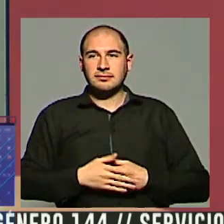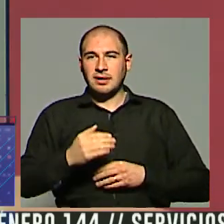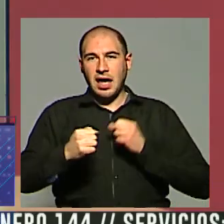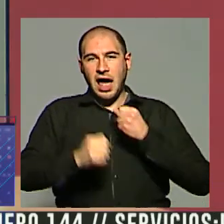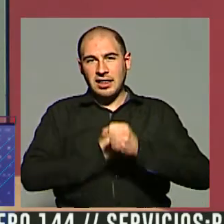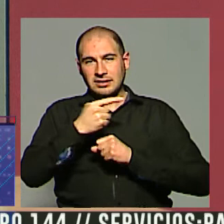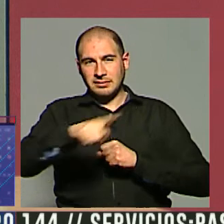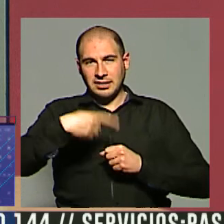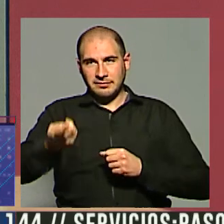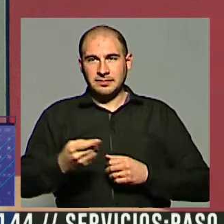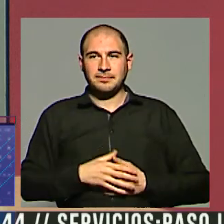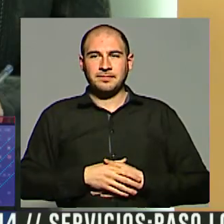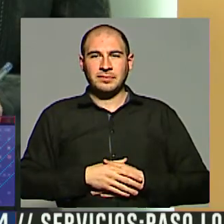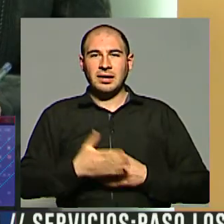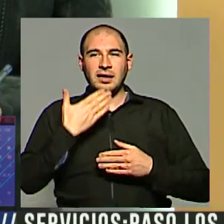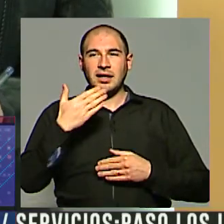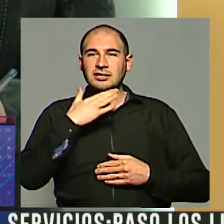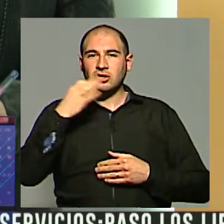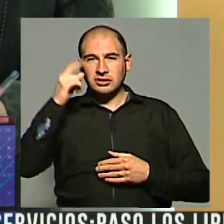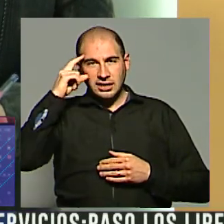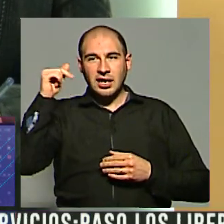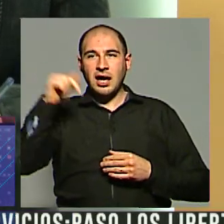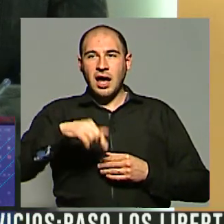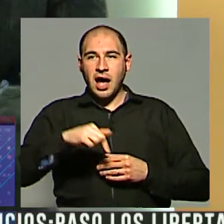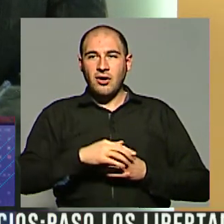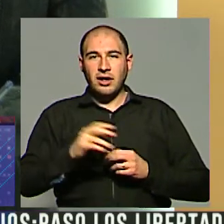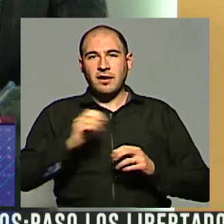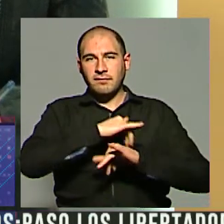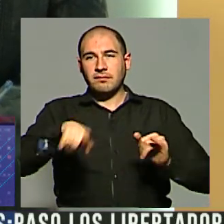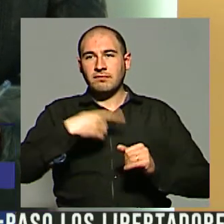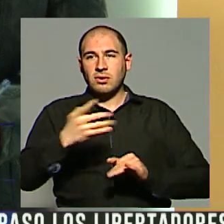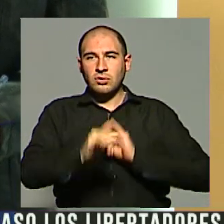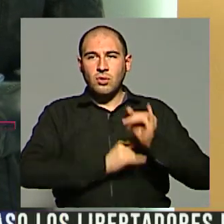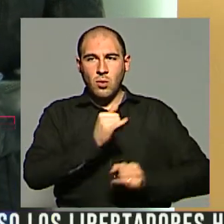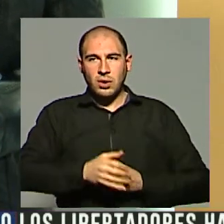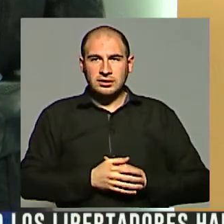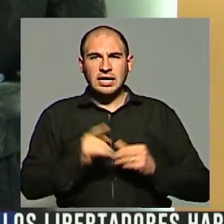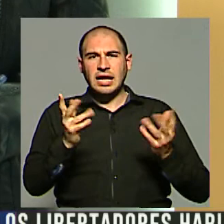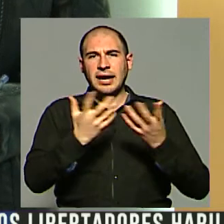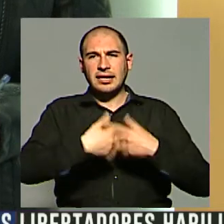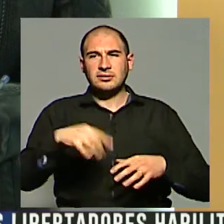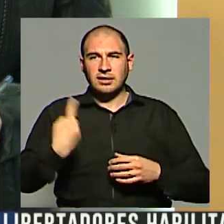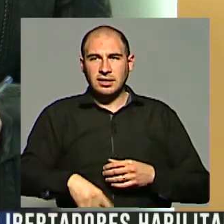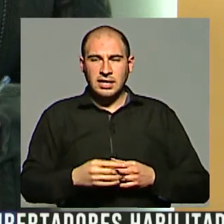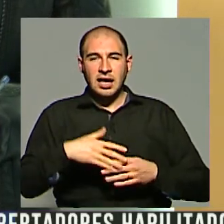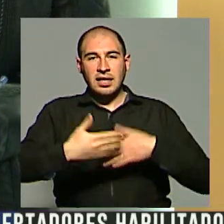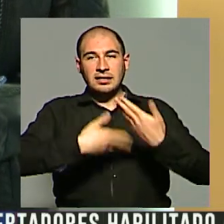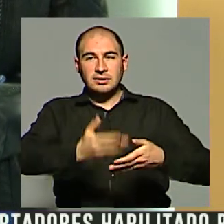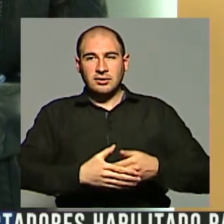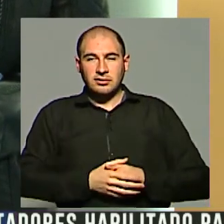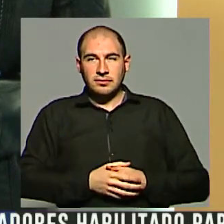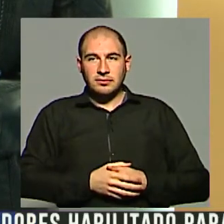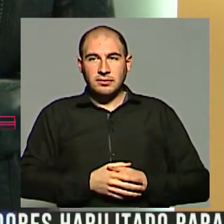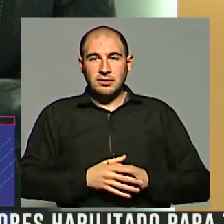la semana que viene, si Dios quiere. Muchas gracias, José. Bueno, ahora vamos a pasar a otra información y esto está vinculado al desarrollo